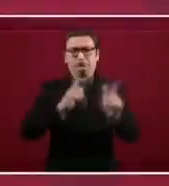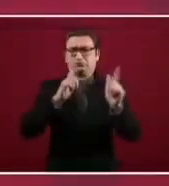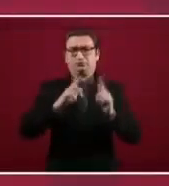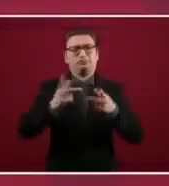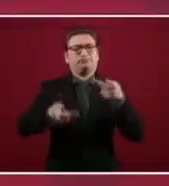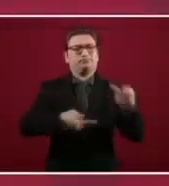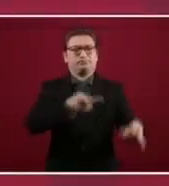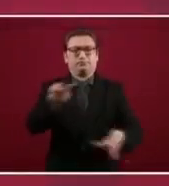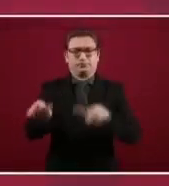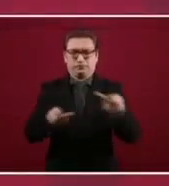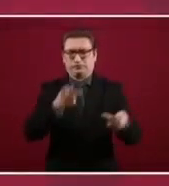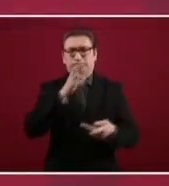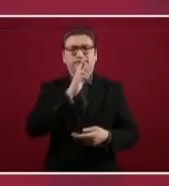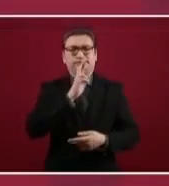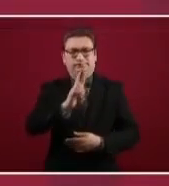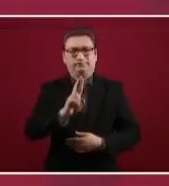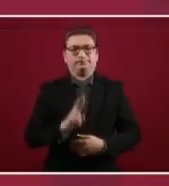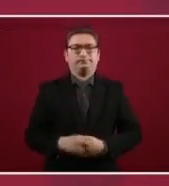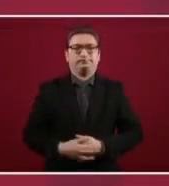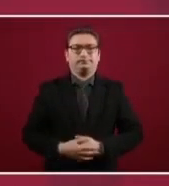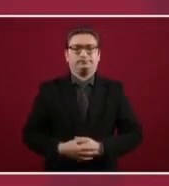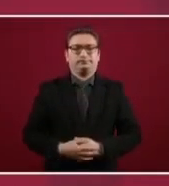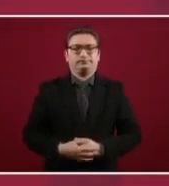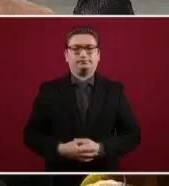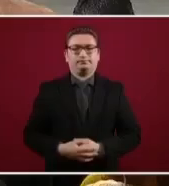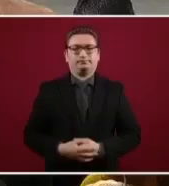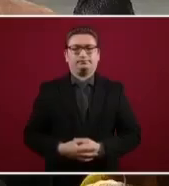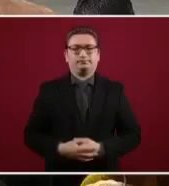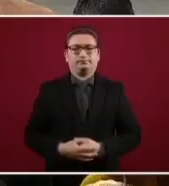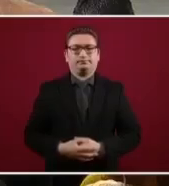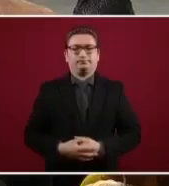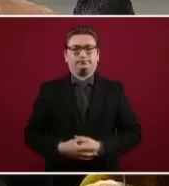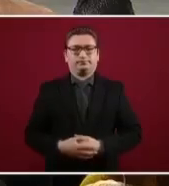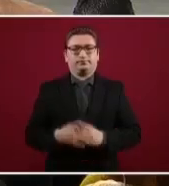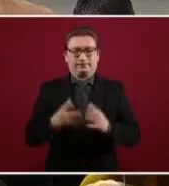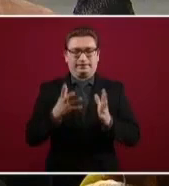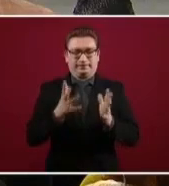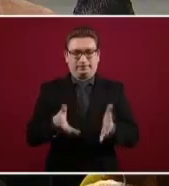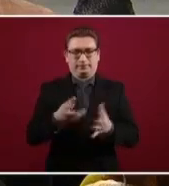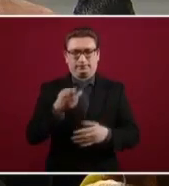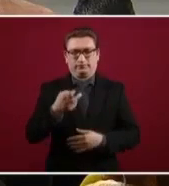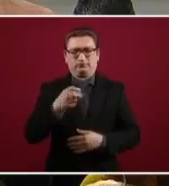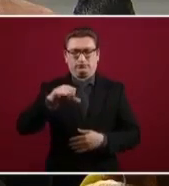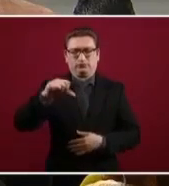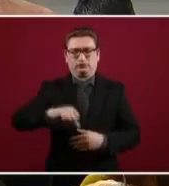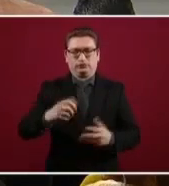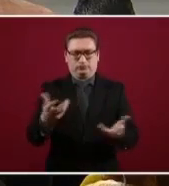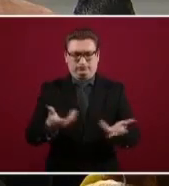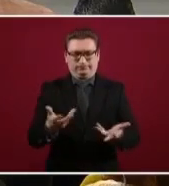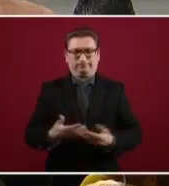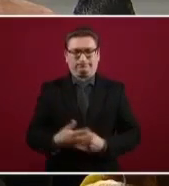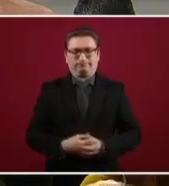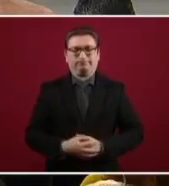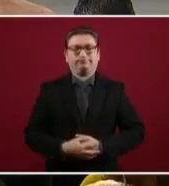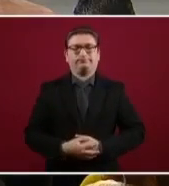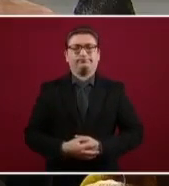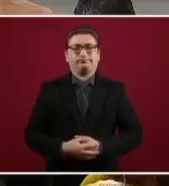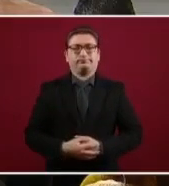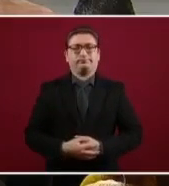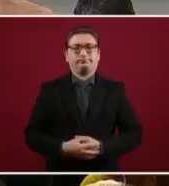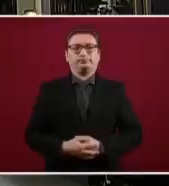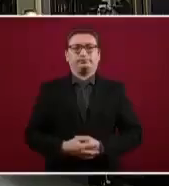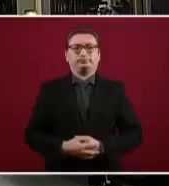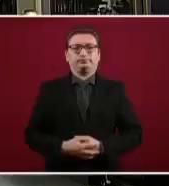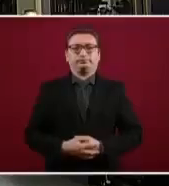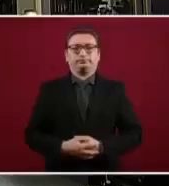sesión de preguntas y respuestas esto es así vamos a comunicarnos el día